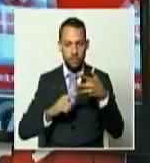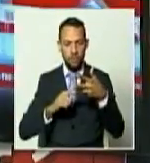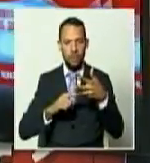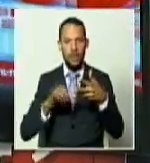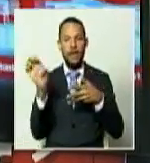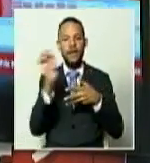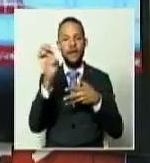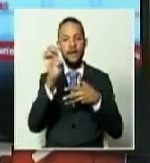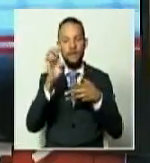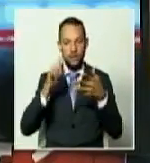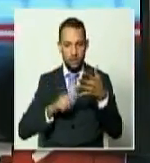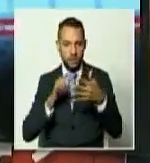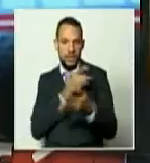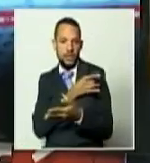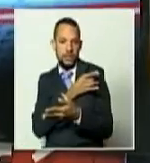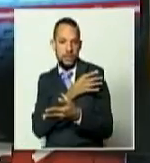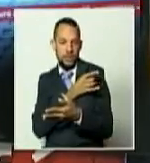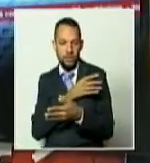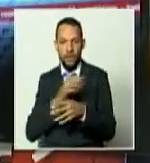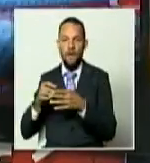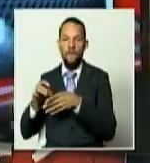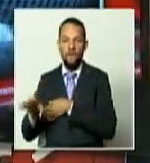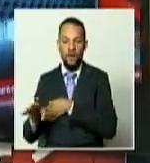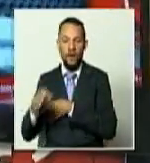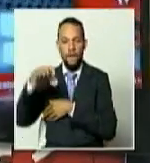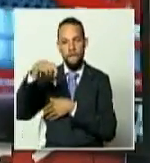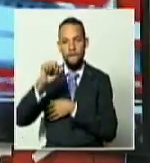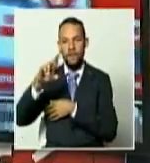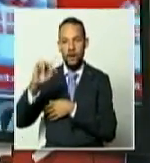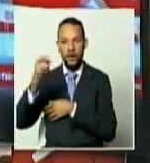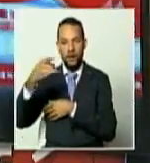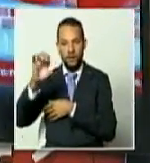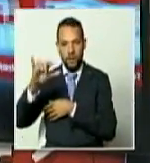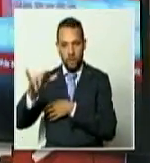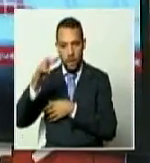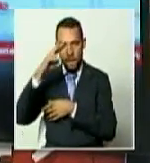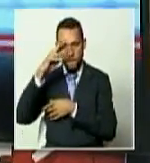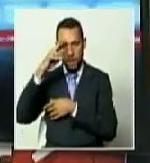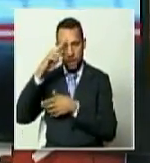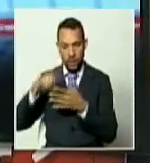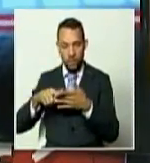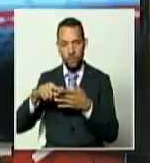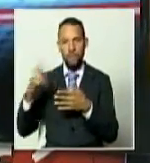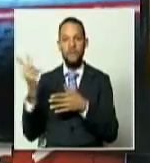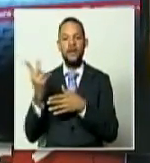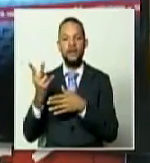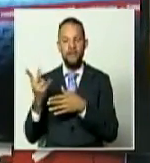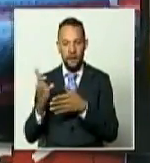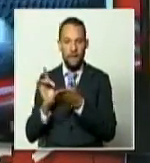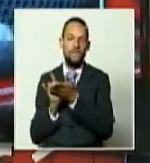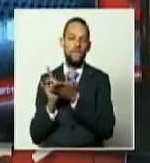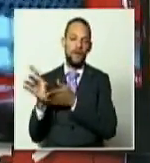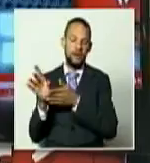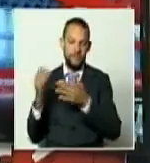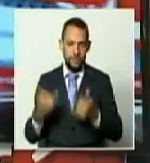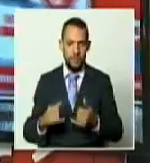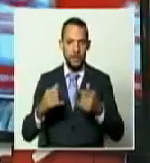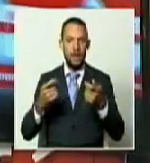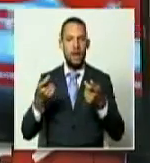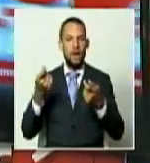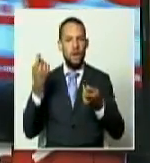Chile con 17. Por fuera Argentina 16. Paraguay con 15. Y Perú con 14. Hasta aquí la información deportiva en Telecafé Noticias, pausa